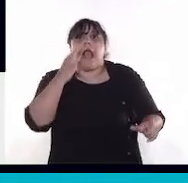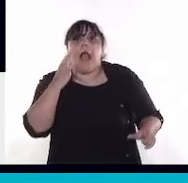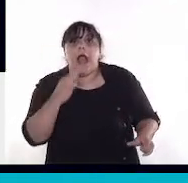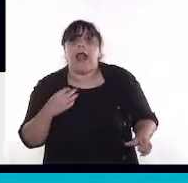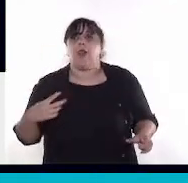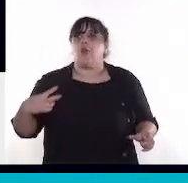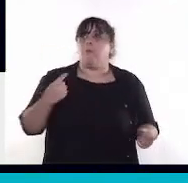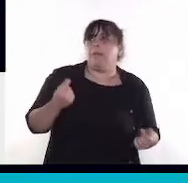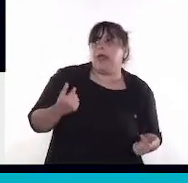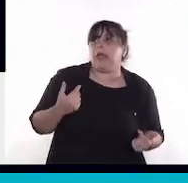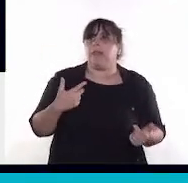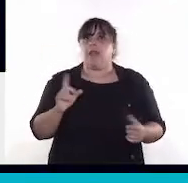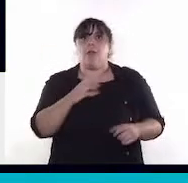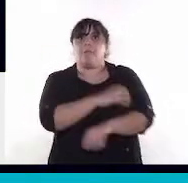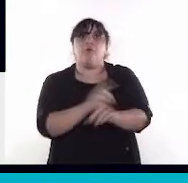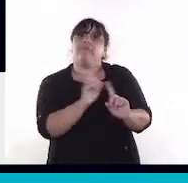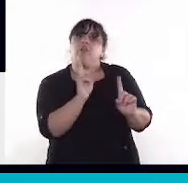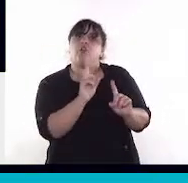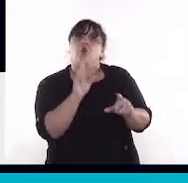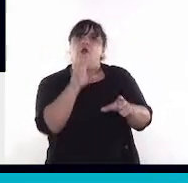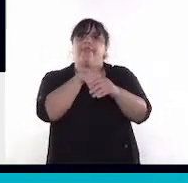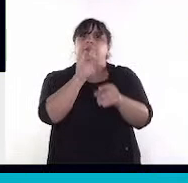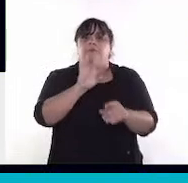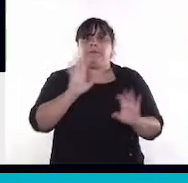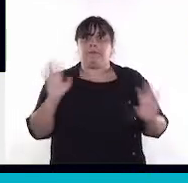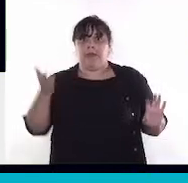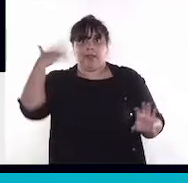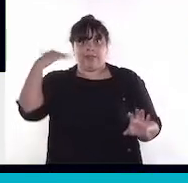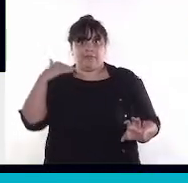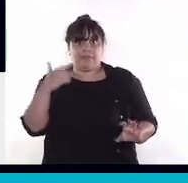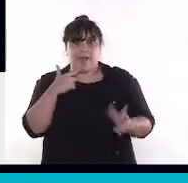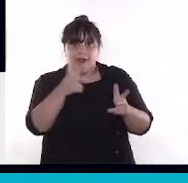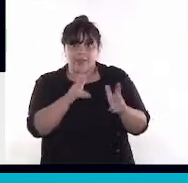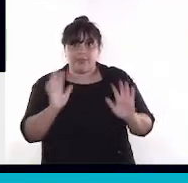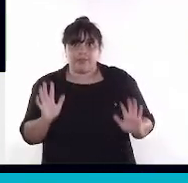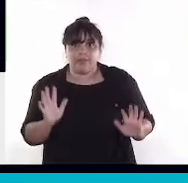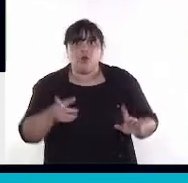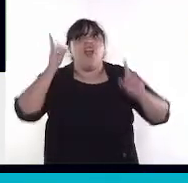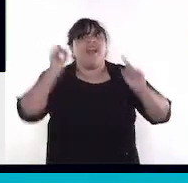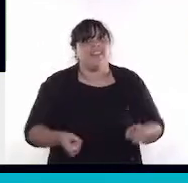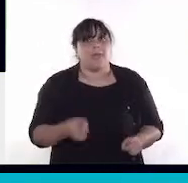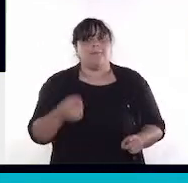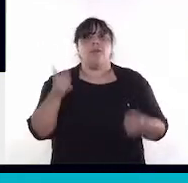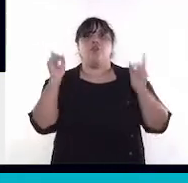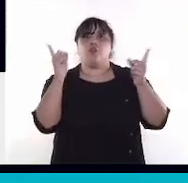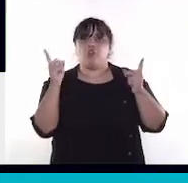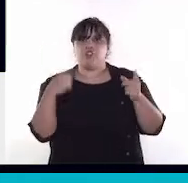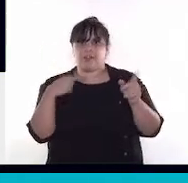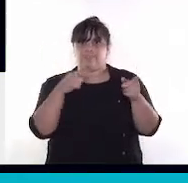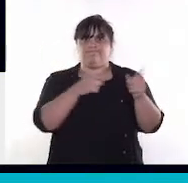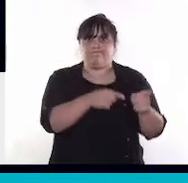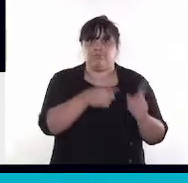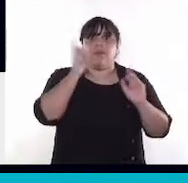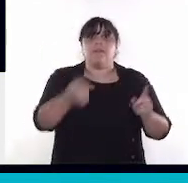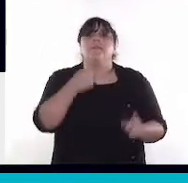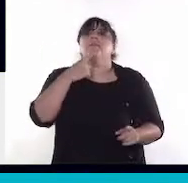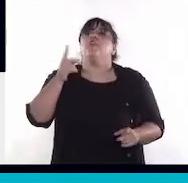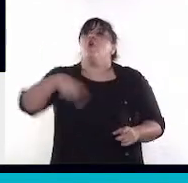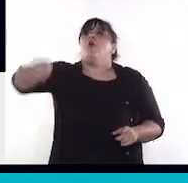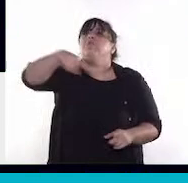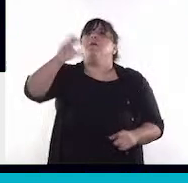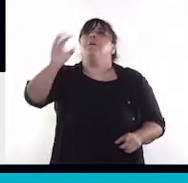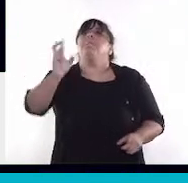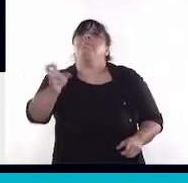privilegio. Y además perseguía a los docentes y en algún momento llegó hasta proponer que los padres se hagan cargo de la educación